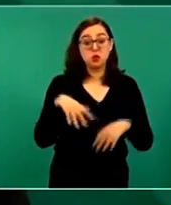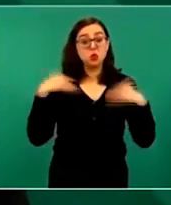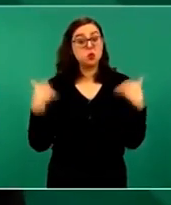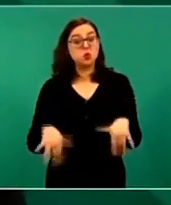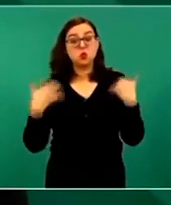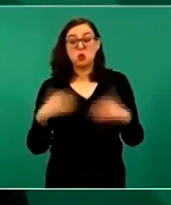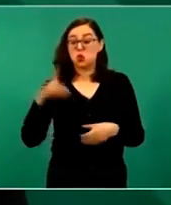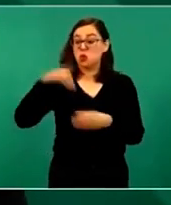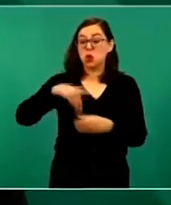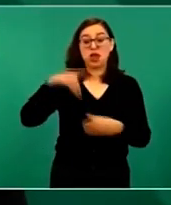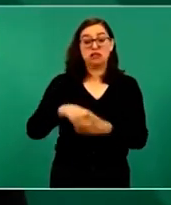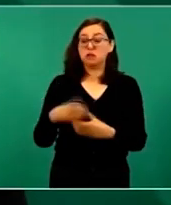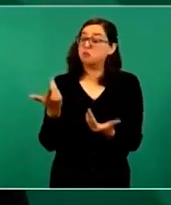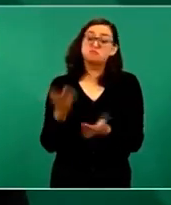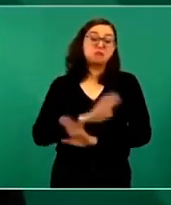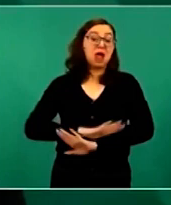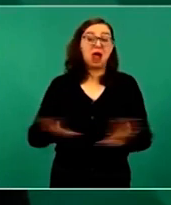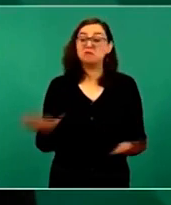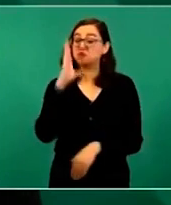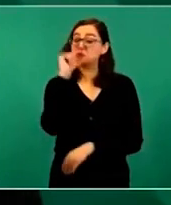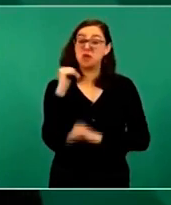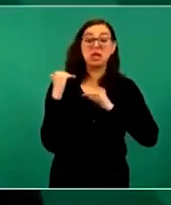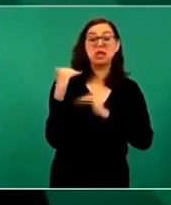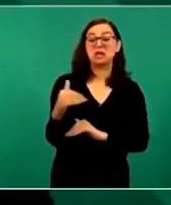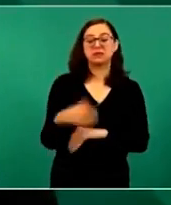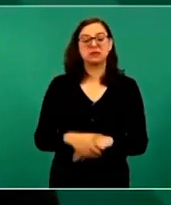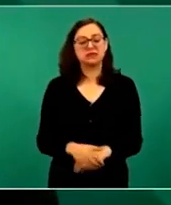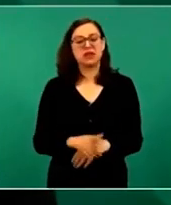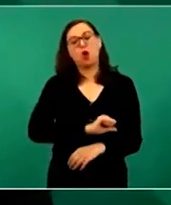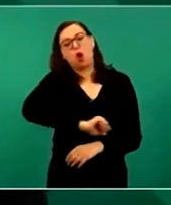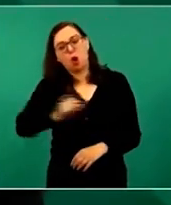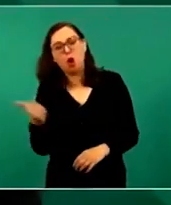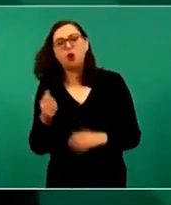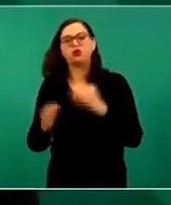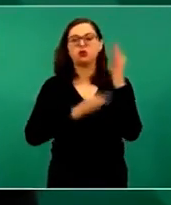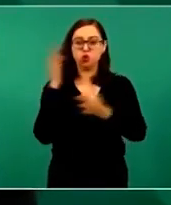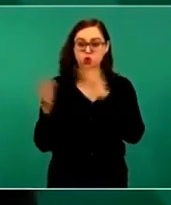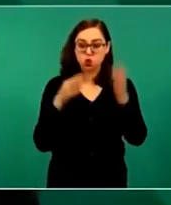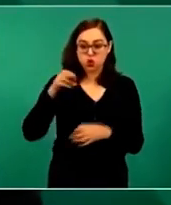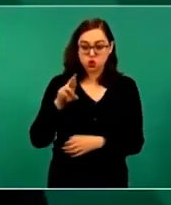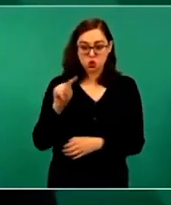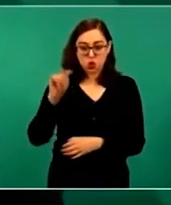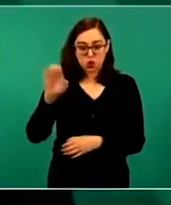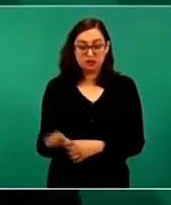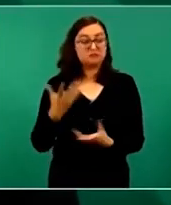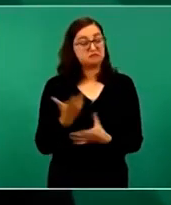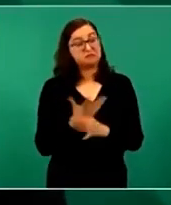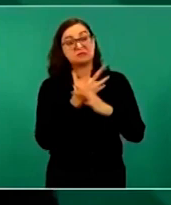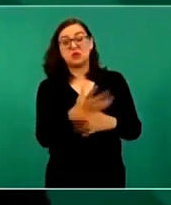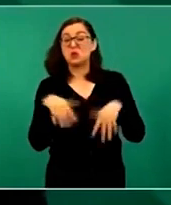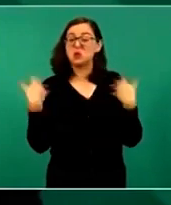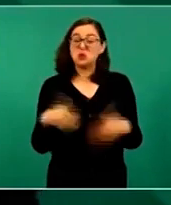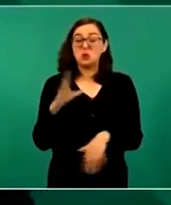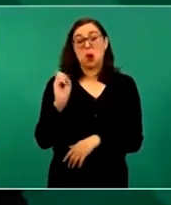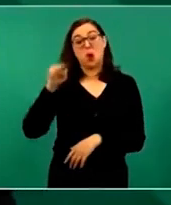topes a donaciones de ONG. Por su parte, el Norte alertó que caerán 40 por ciento las donaciones